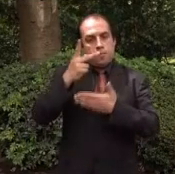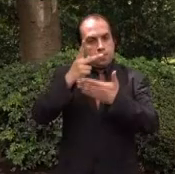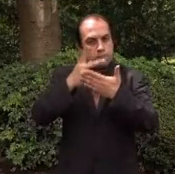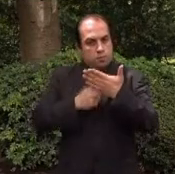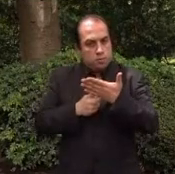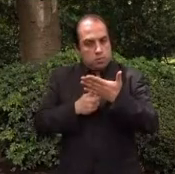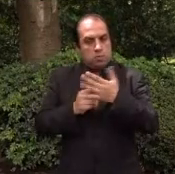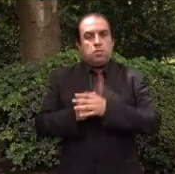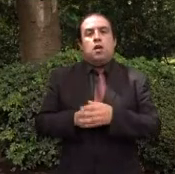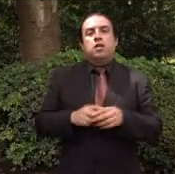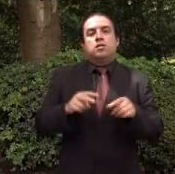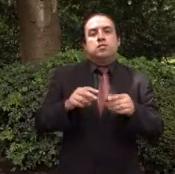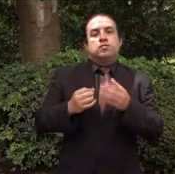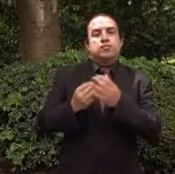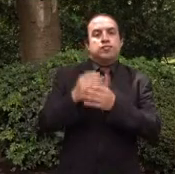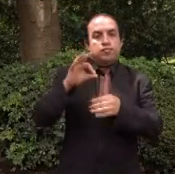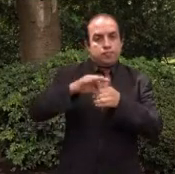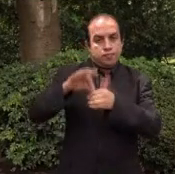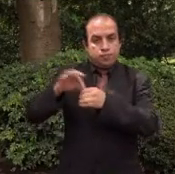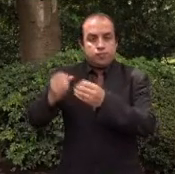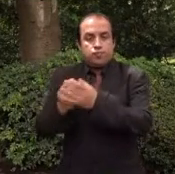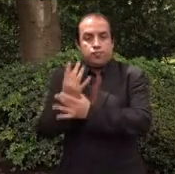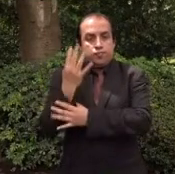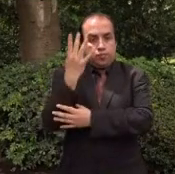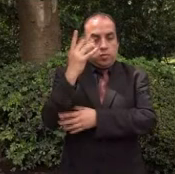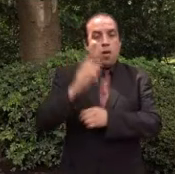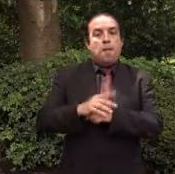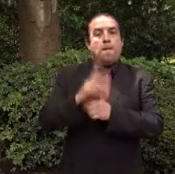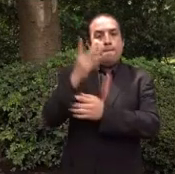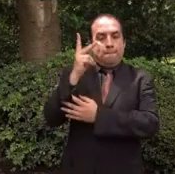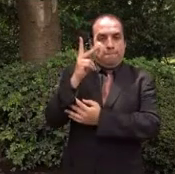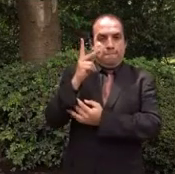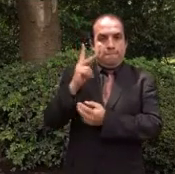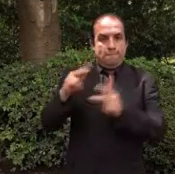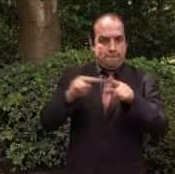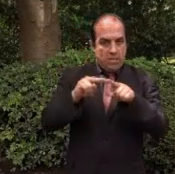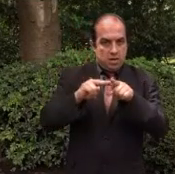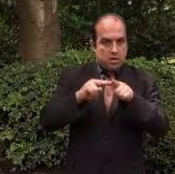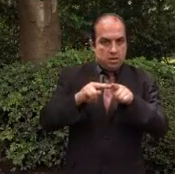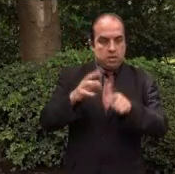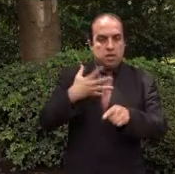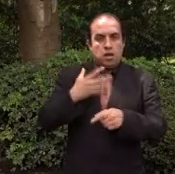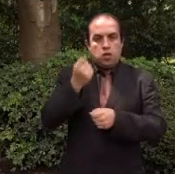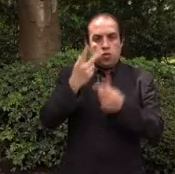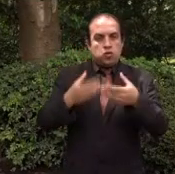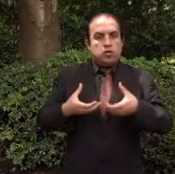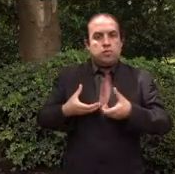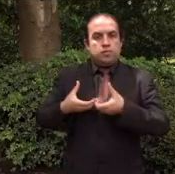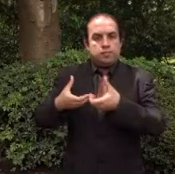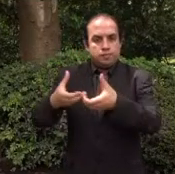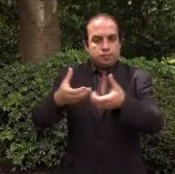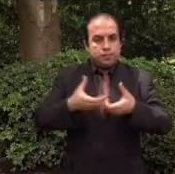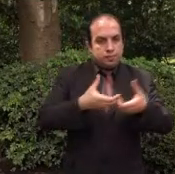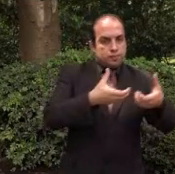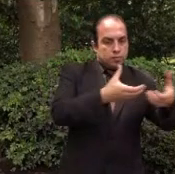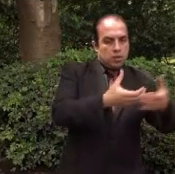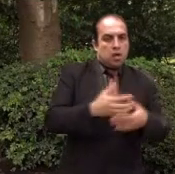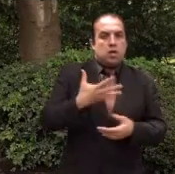algunos casos incluyen grandes avenidas, como Avenida Chapultepec, que se transforma realmente en un espacio